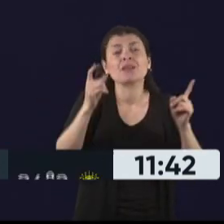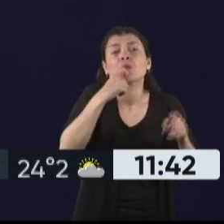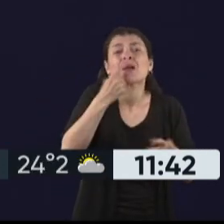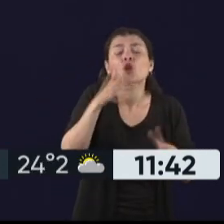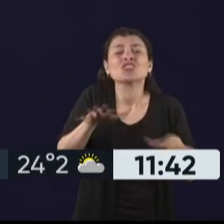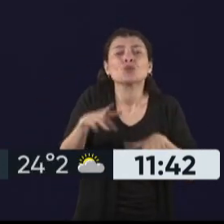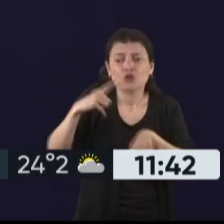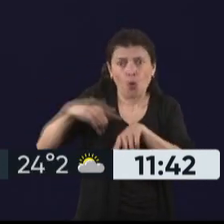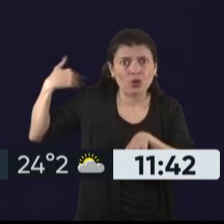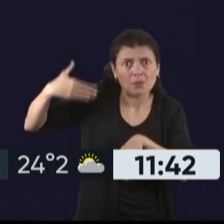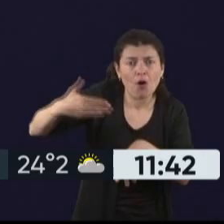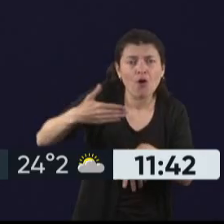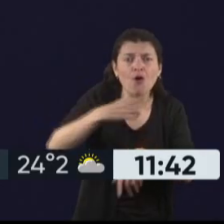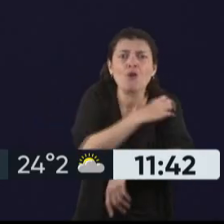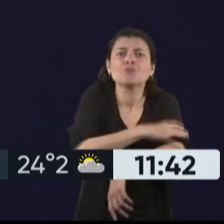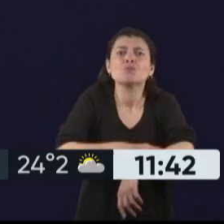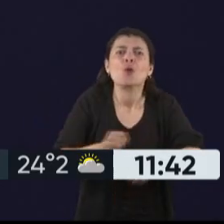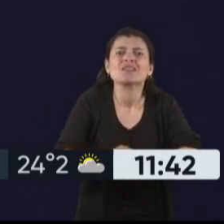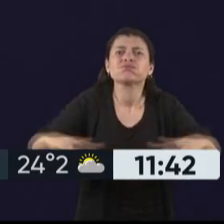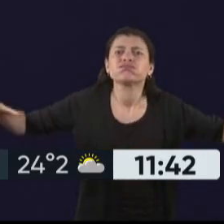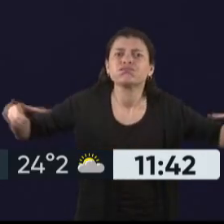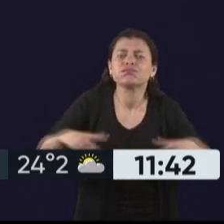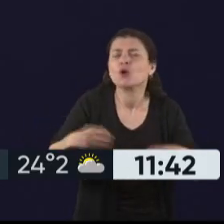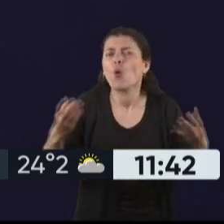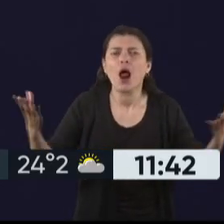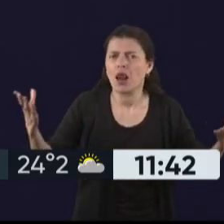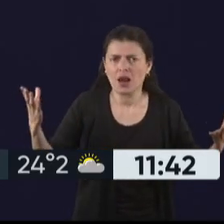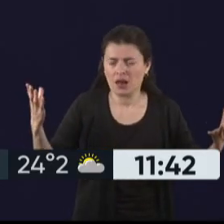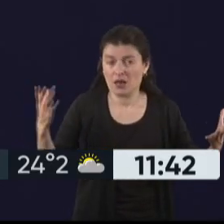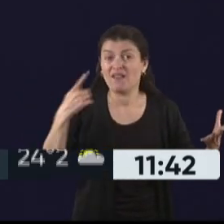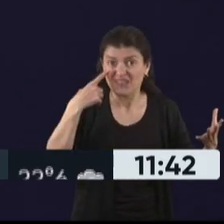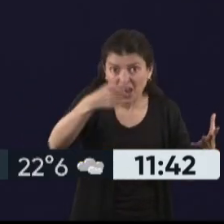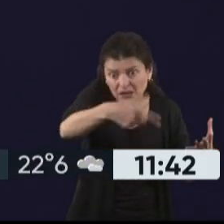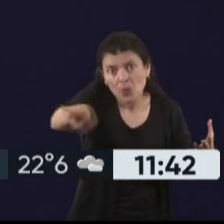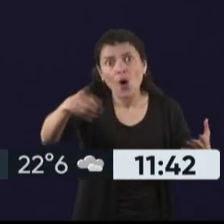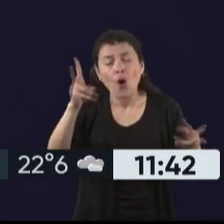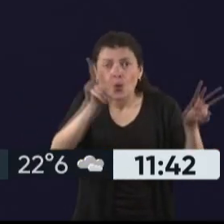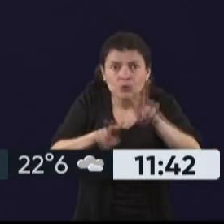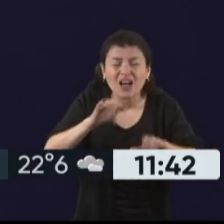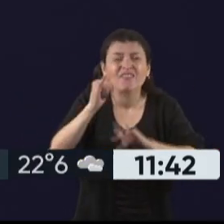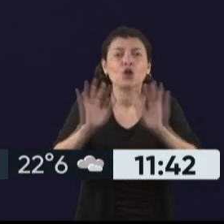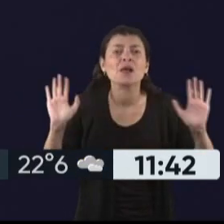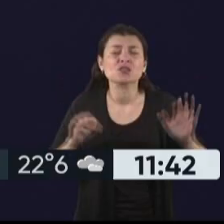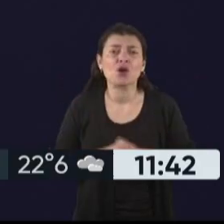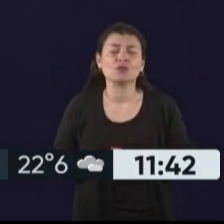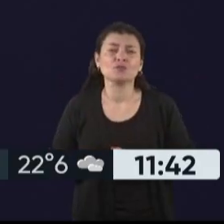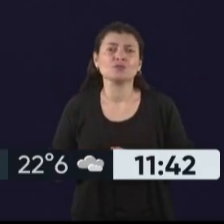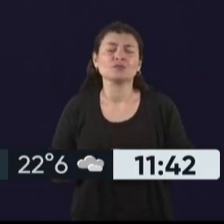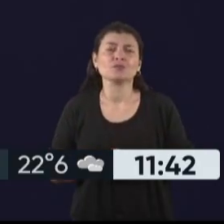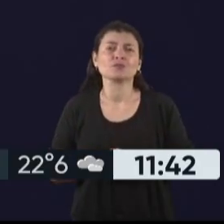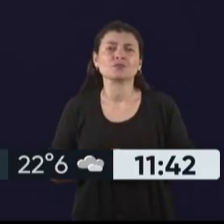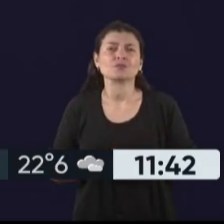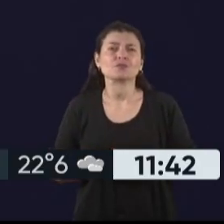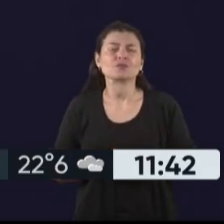estos tiempos. Y nadie con esto... Te uso para hacer el monólogo, pero me parece que es